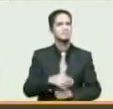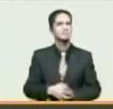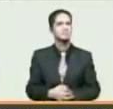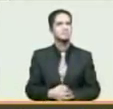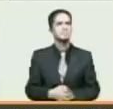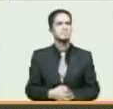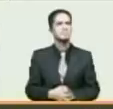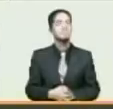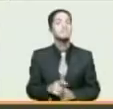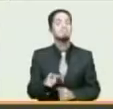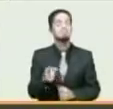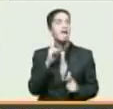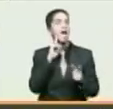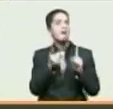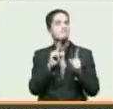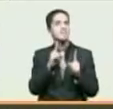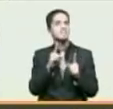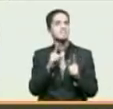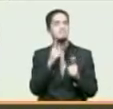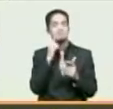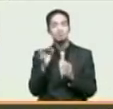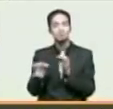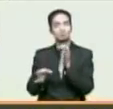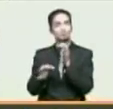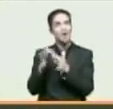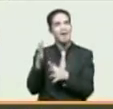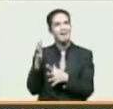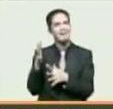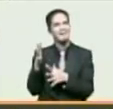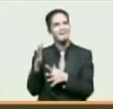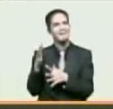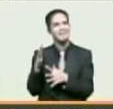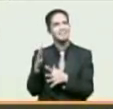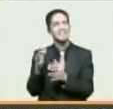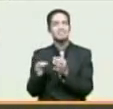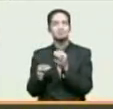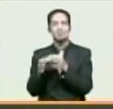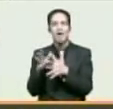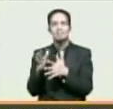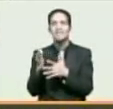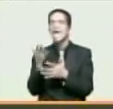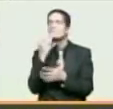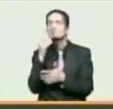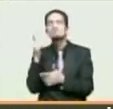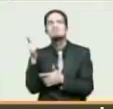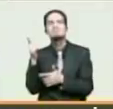Y él a veces asomaba que él había tenido suerte el 11, suerte no, pues había tenido la suerte que no tuvo Bolívar el